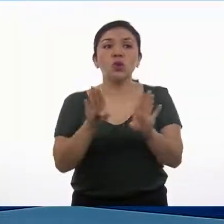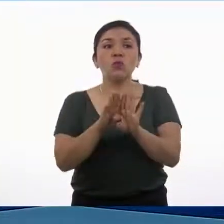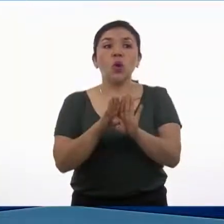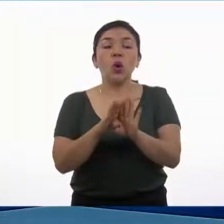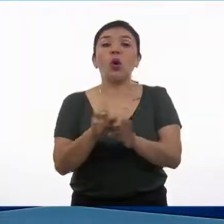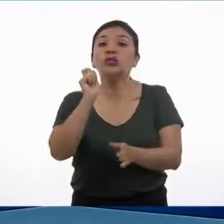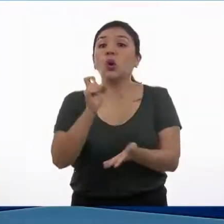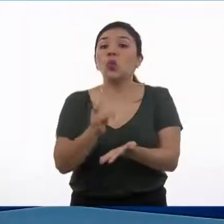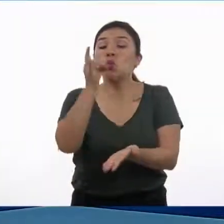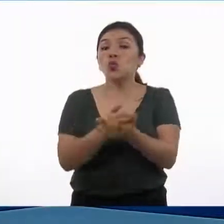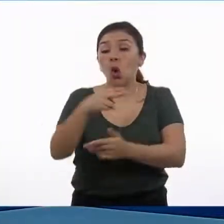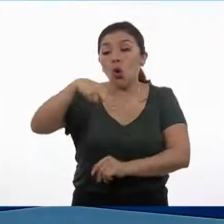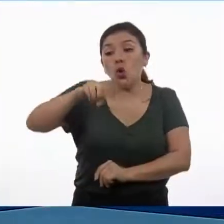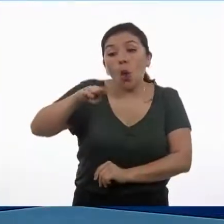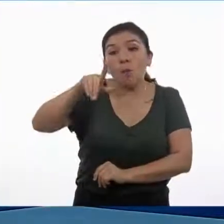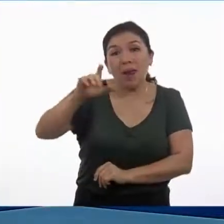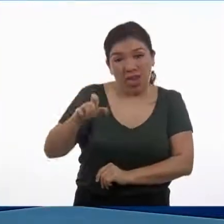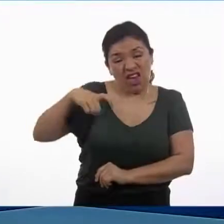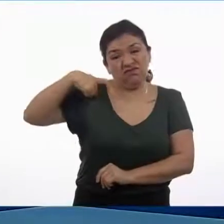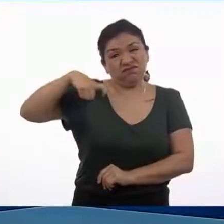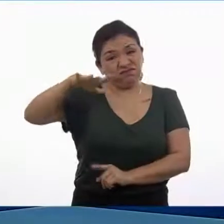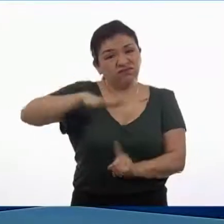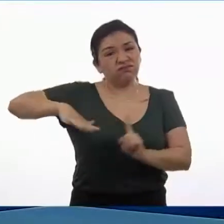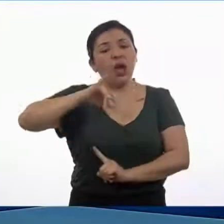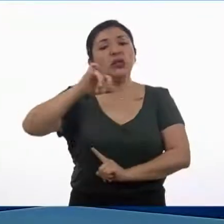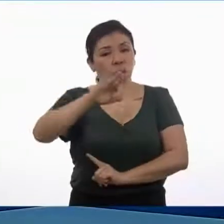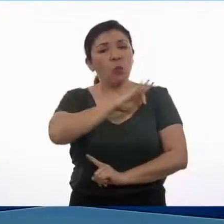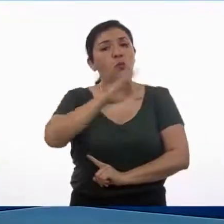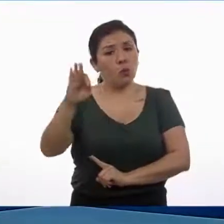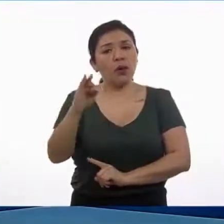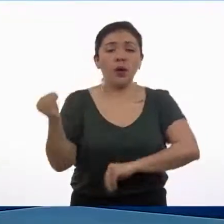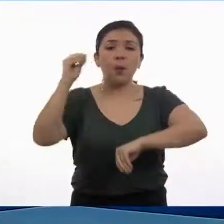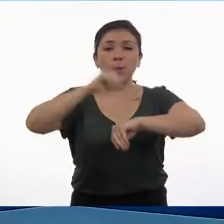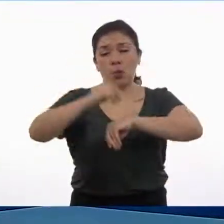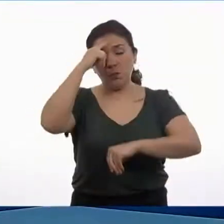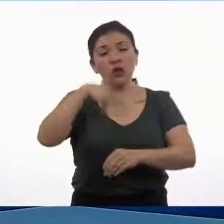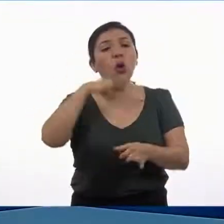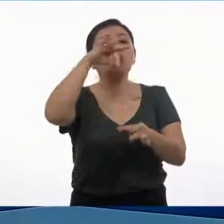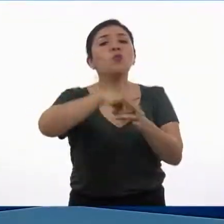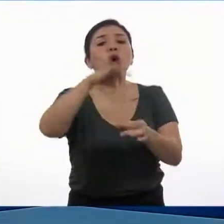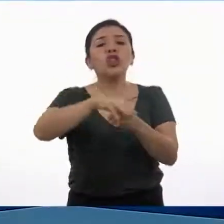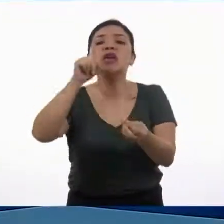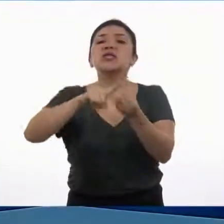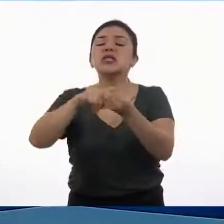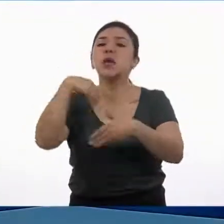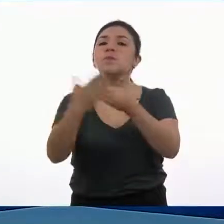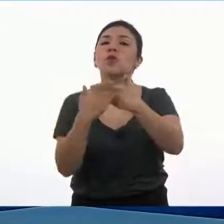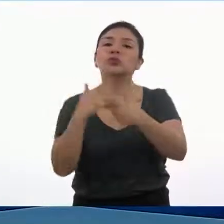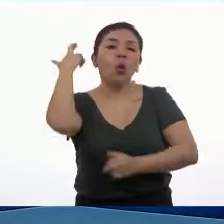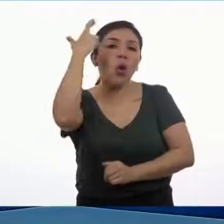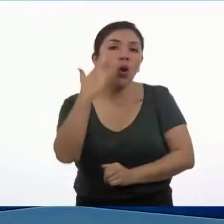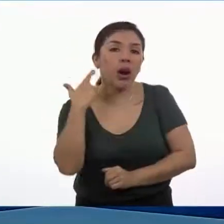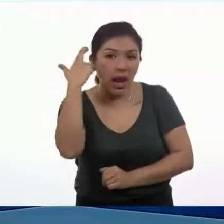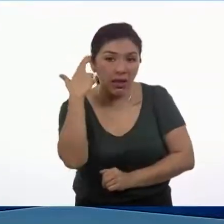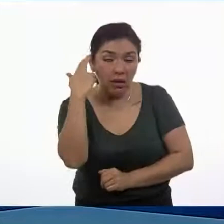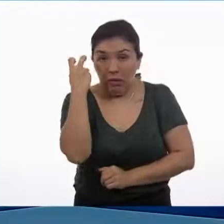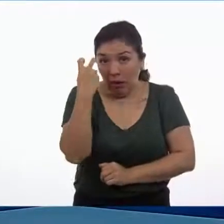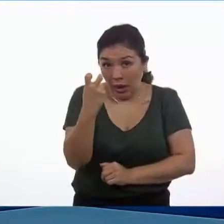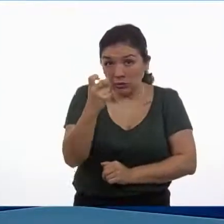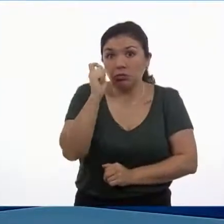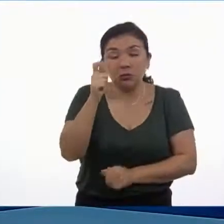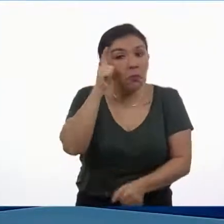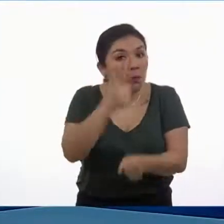que solo los nobles tengan la posibilidad de elegir a su rey. De hecho, esto se